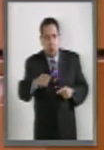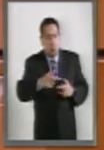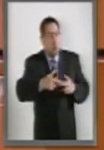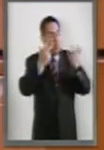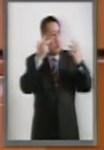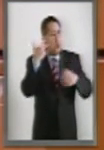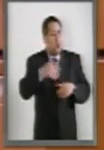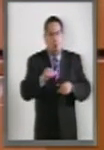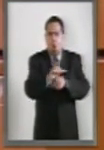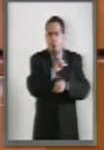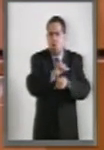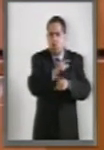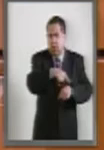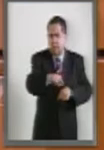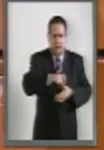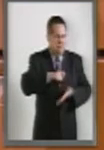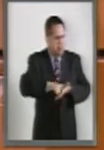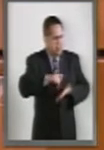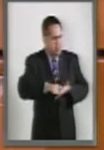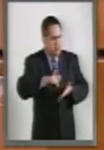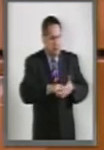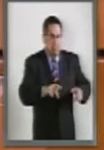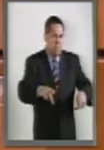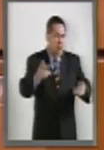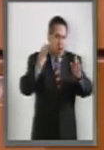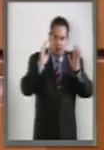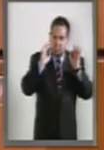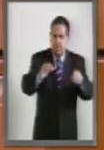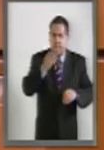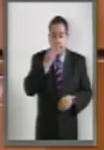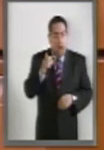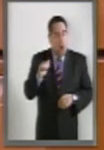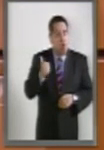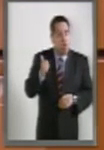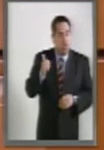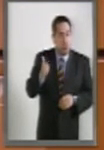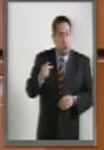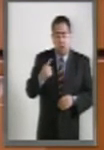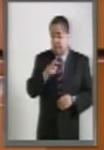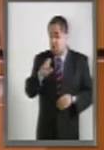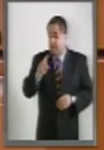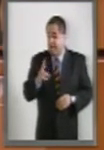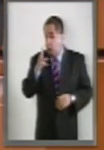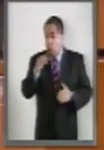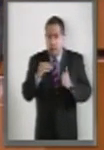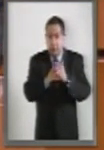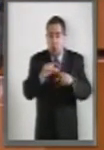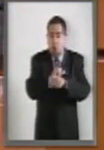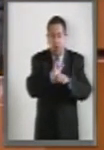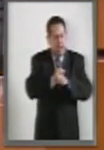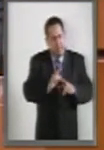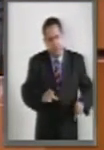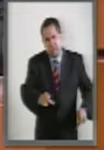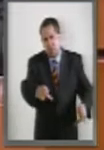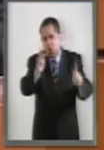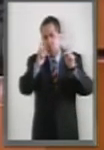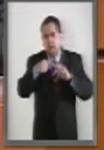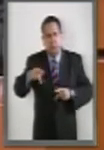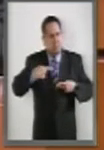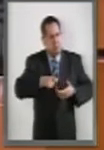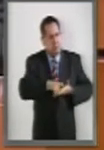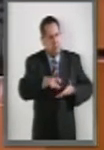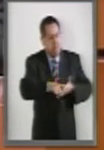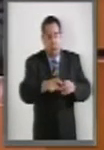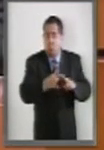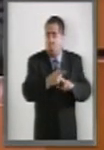de automóviles que en agosto registraron 134.000 unidades, el mayor número para un